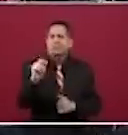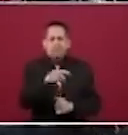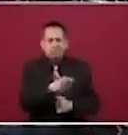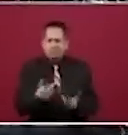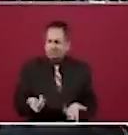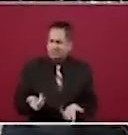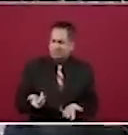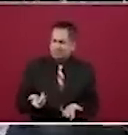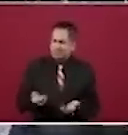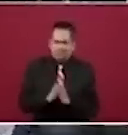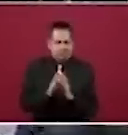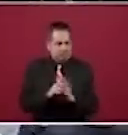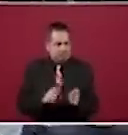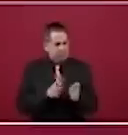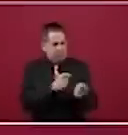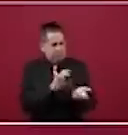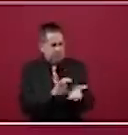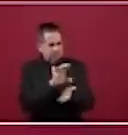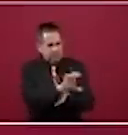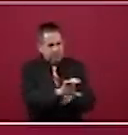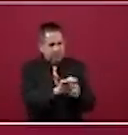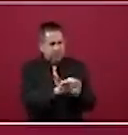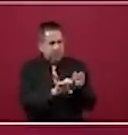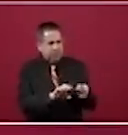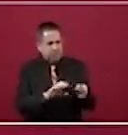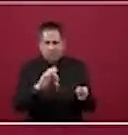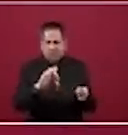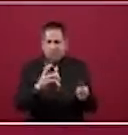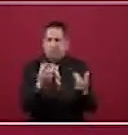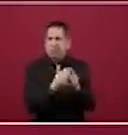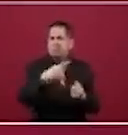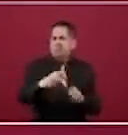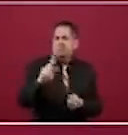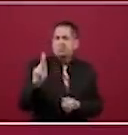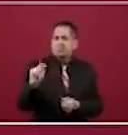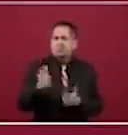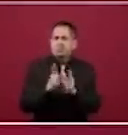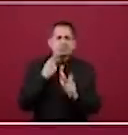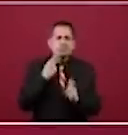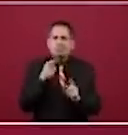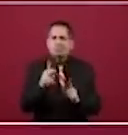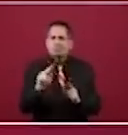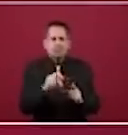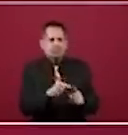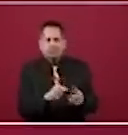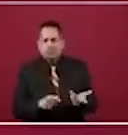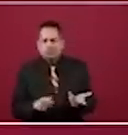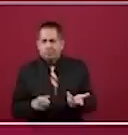¿cómo le vamos a dar dinero a los CENDIS del PT si